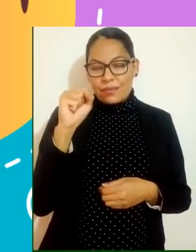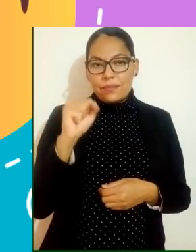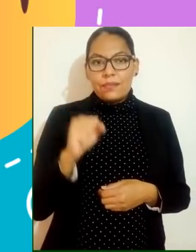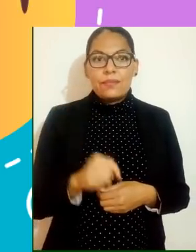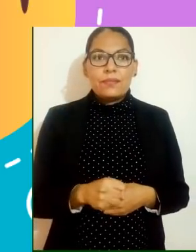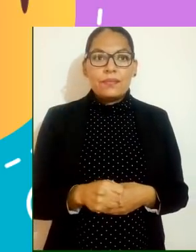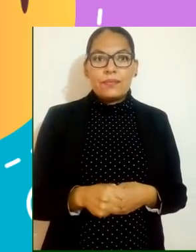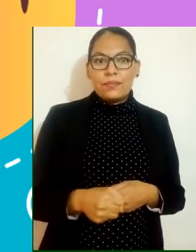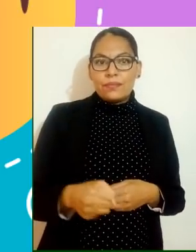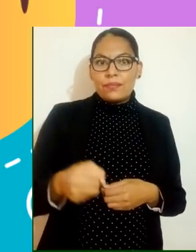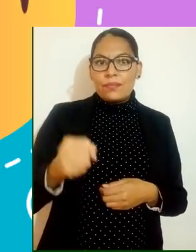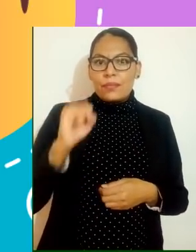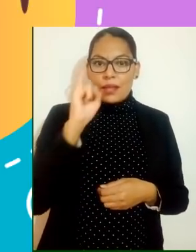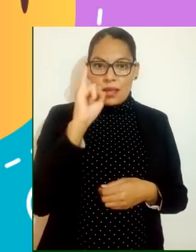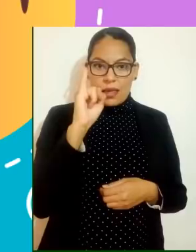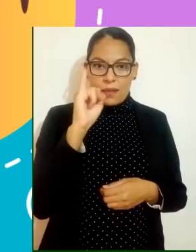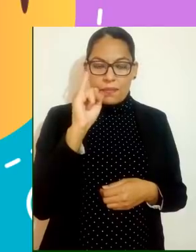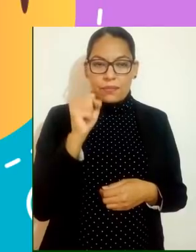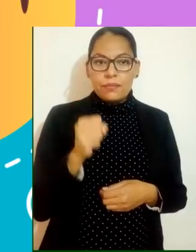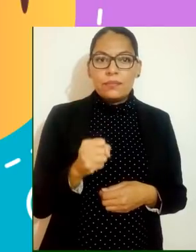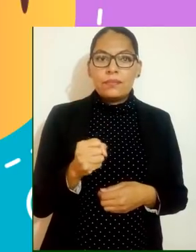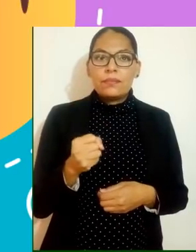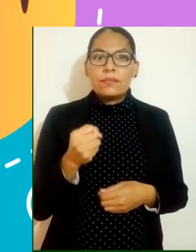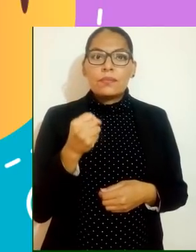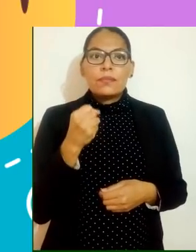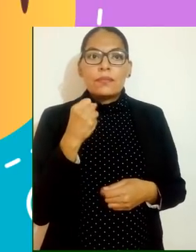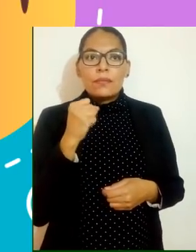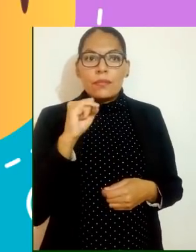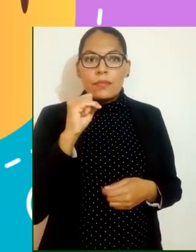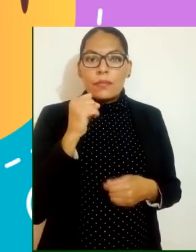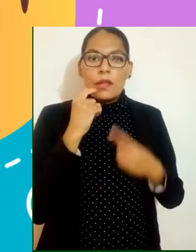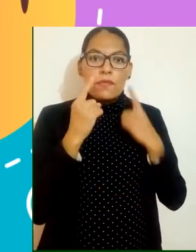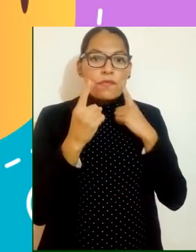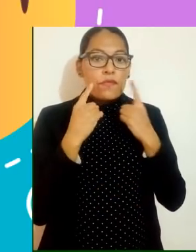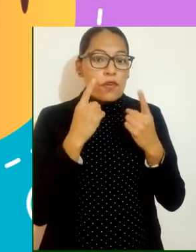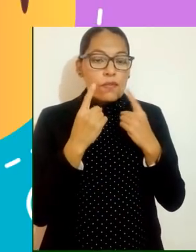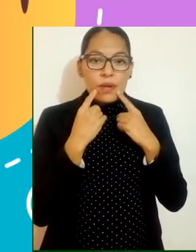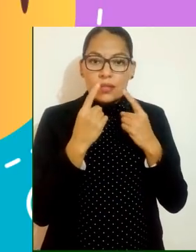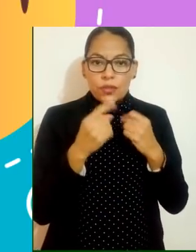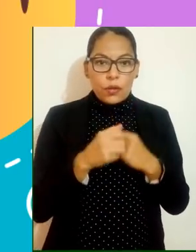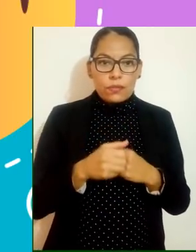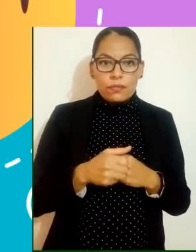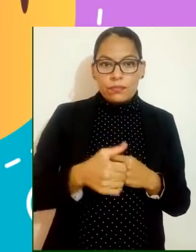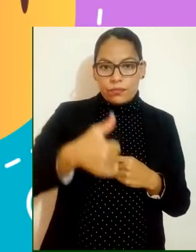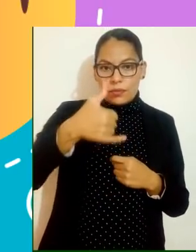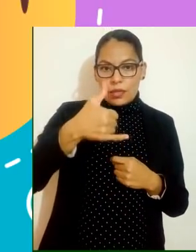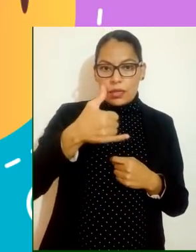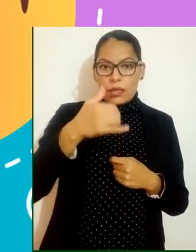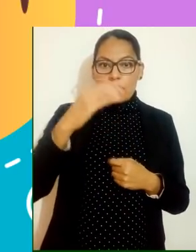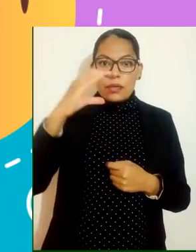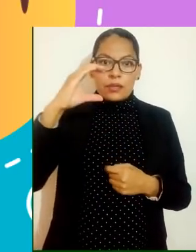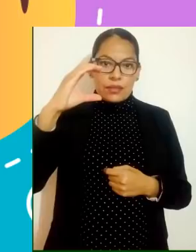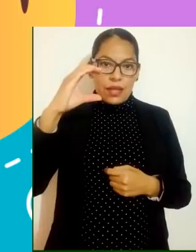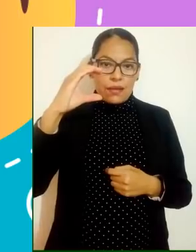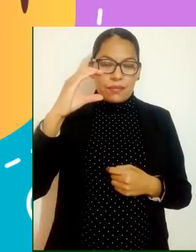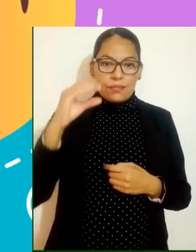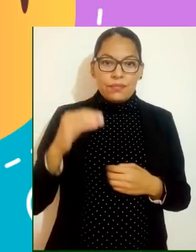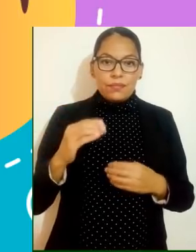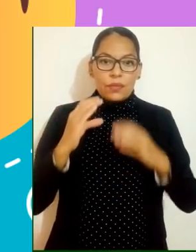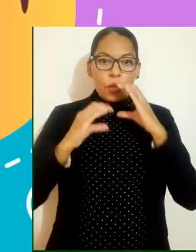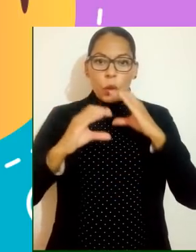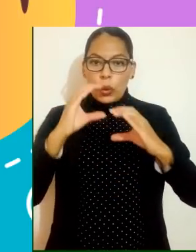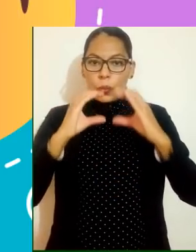informarnos usando tecnología. Si observas el círculo azul, verás una computadora, un